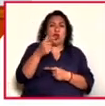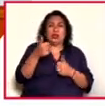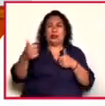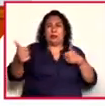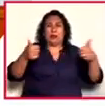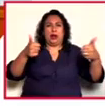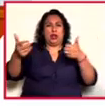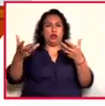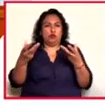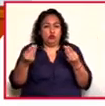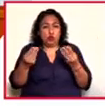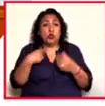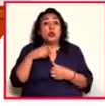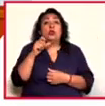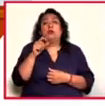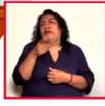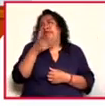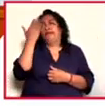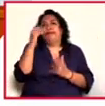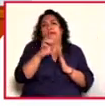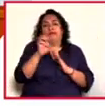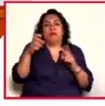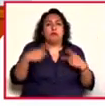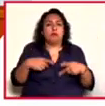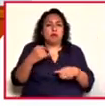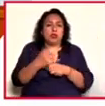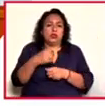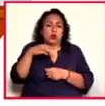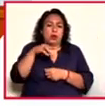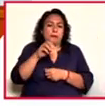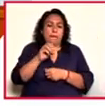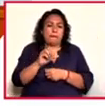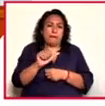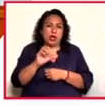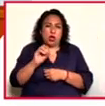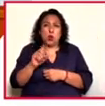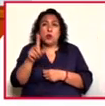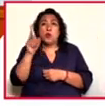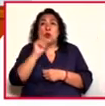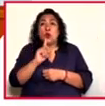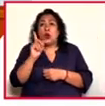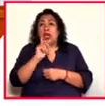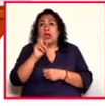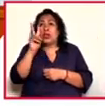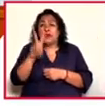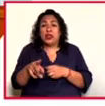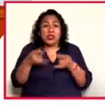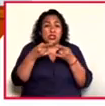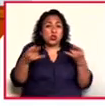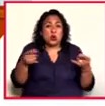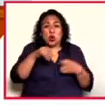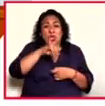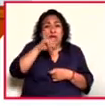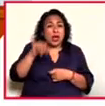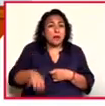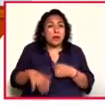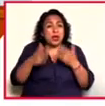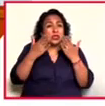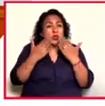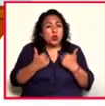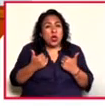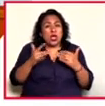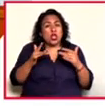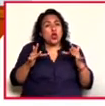vez, por ejemplo, el personaje de Maus y el de la mujer, que nunca tienen en la historia realmente un contacto